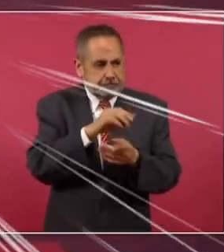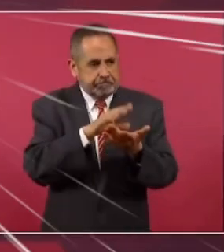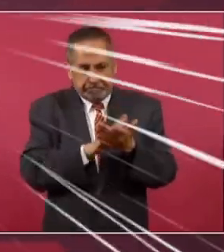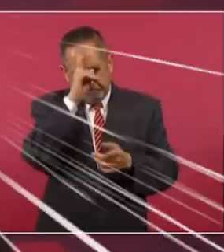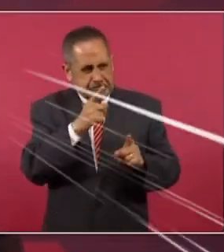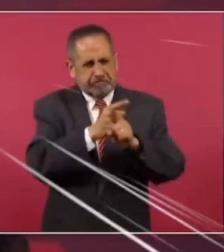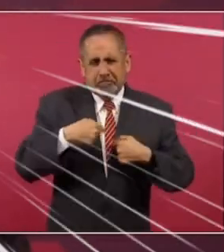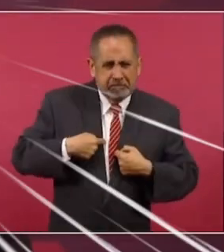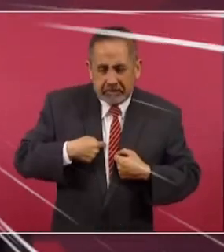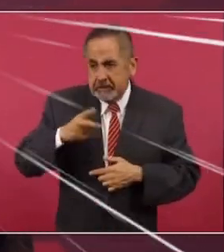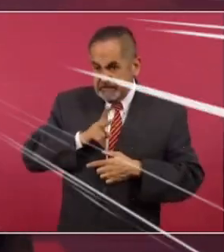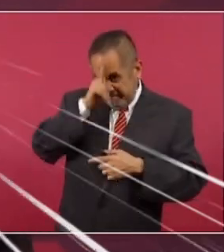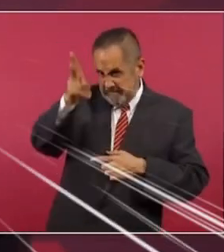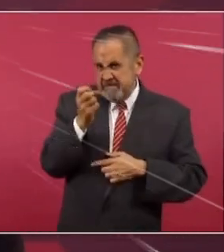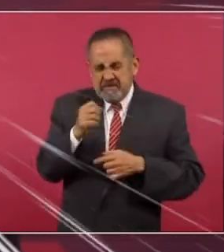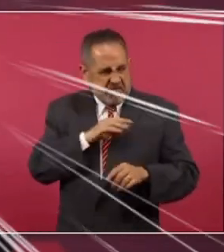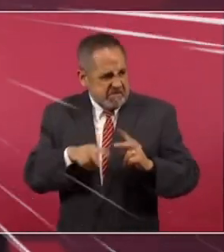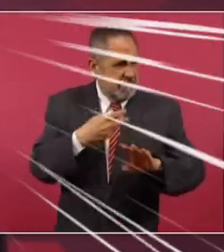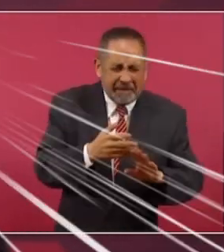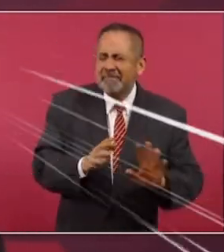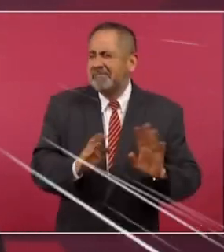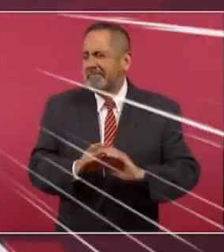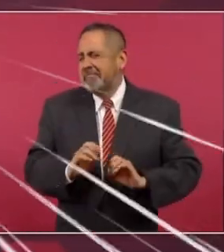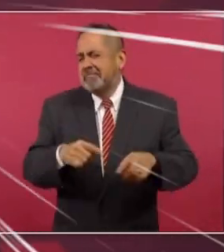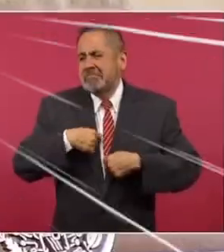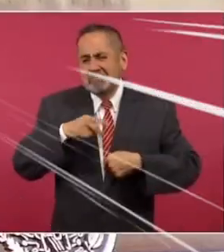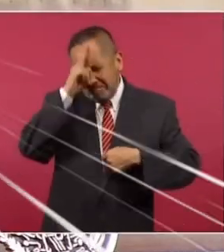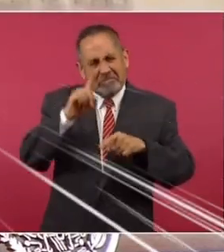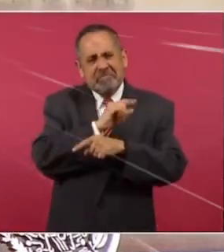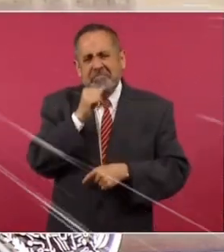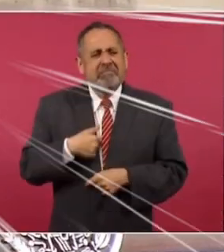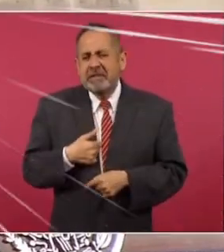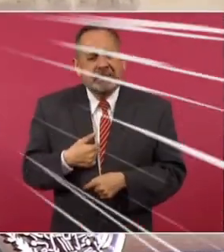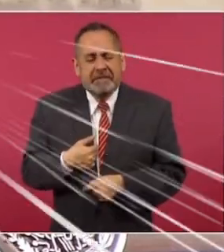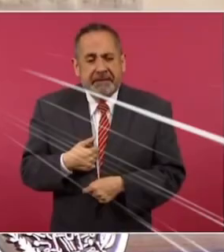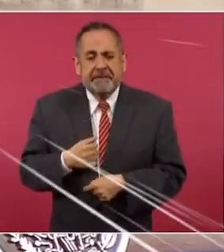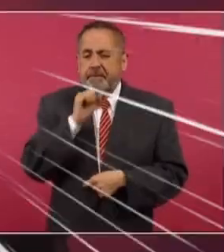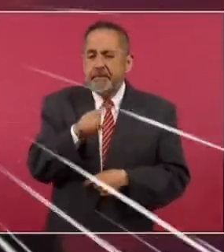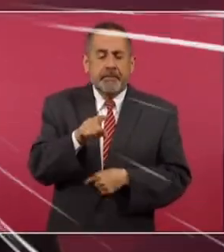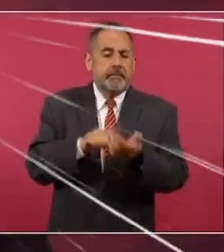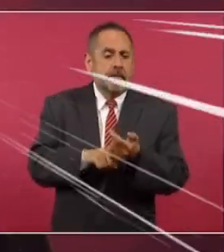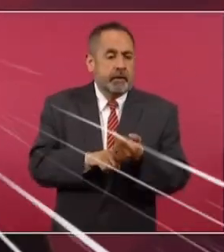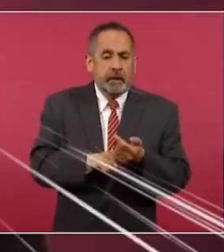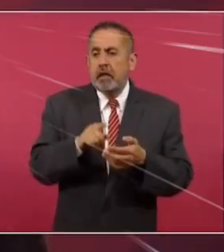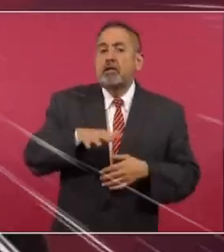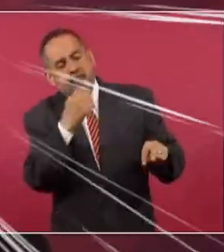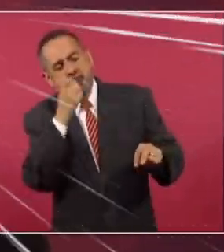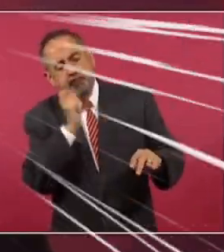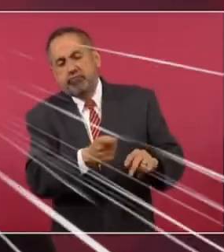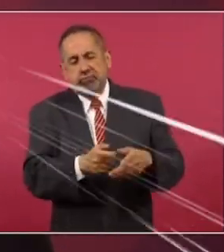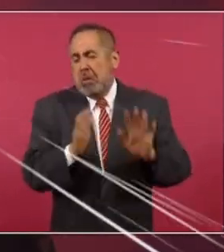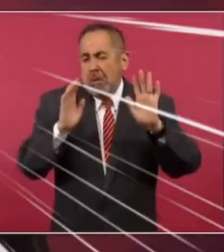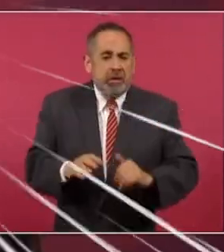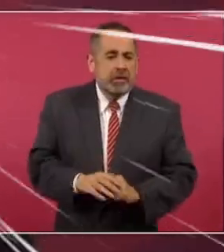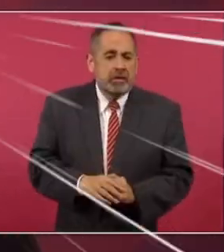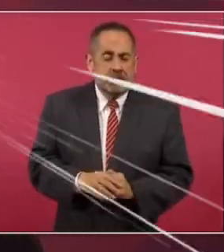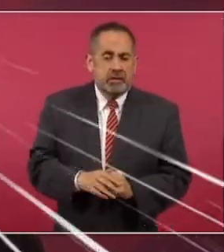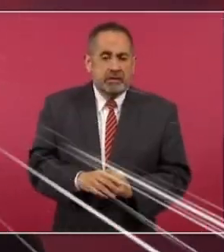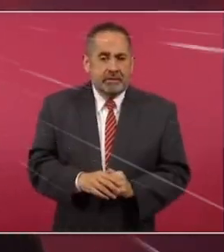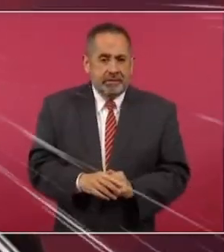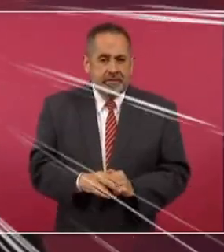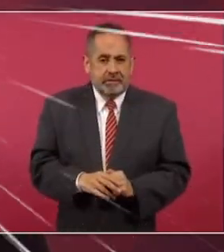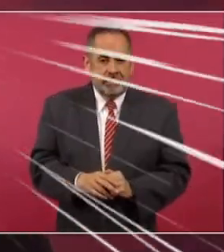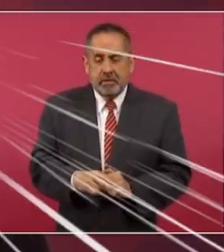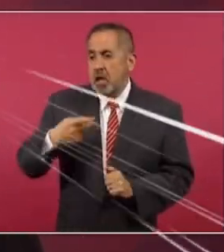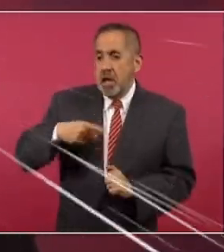repito no es ni fuerte la venganza y también hay un tribunal popular y la